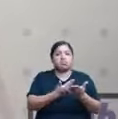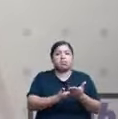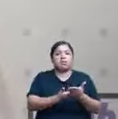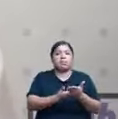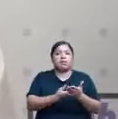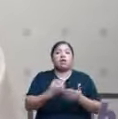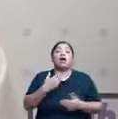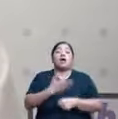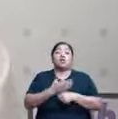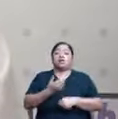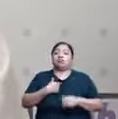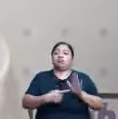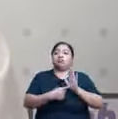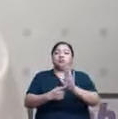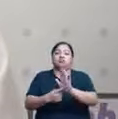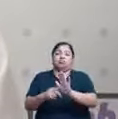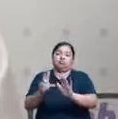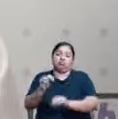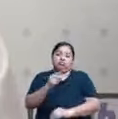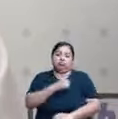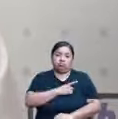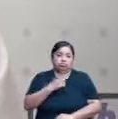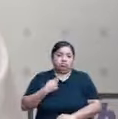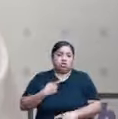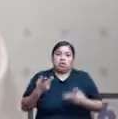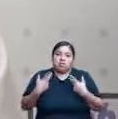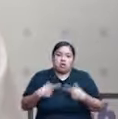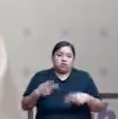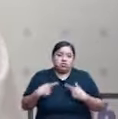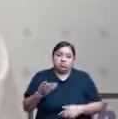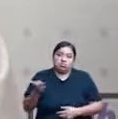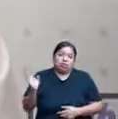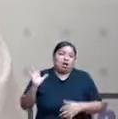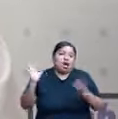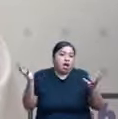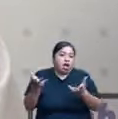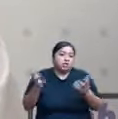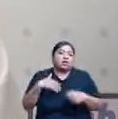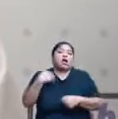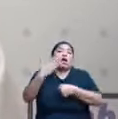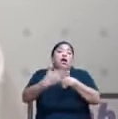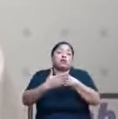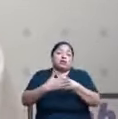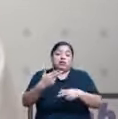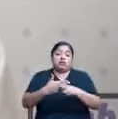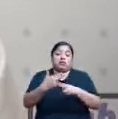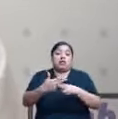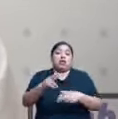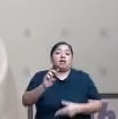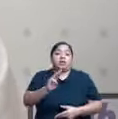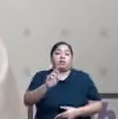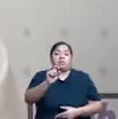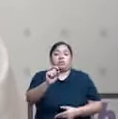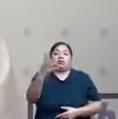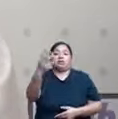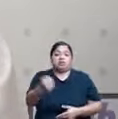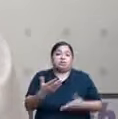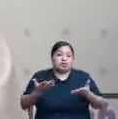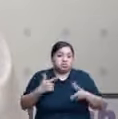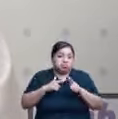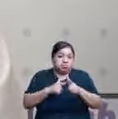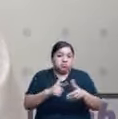lo adecuado y correcto. Cada quien ya hizo lo que pudo y lo seguirá haciendo hasta el miércoles 29, pero yo sí los invito